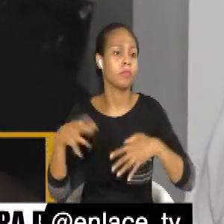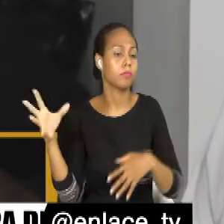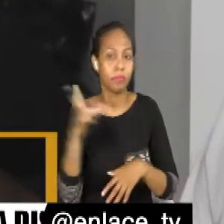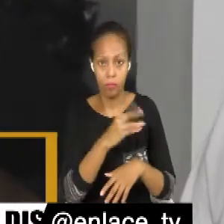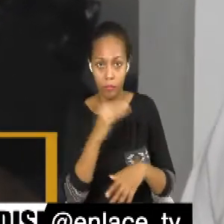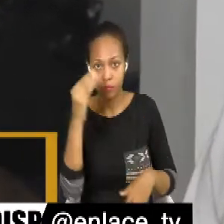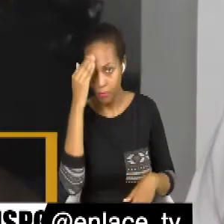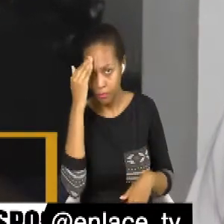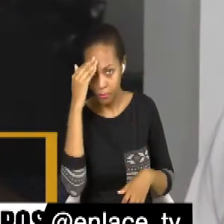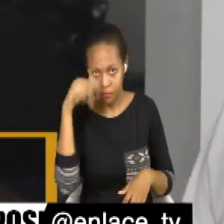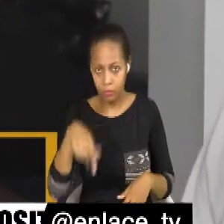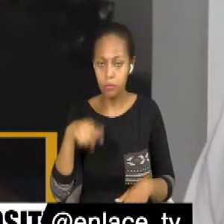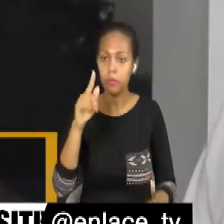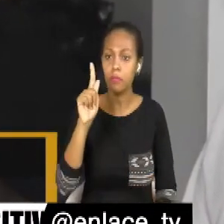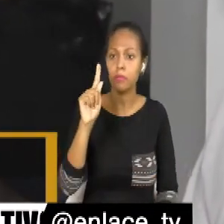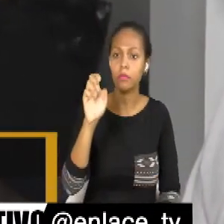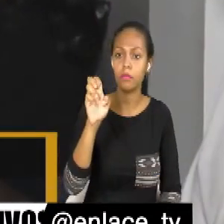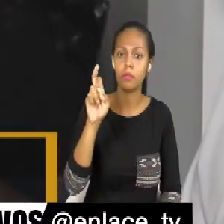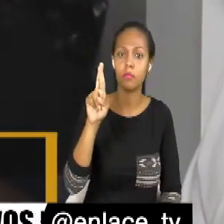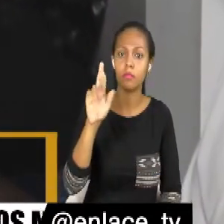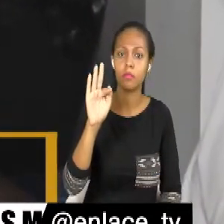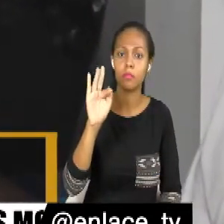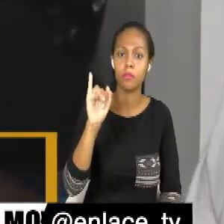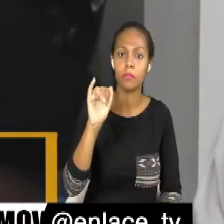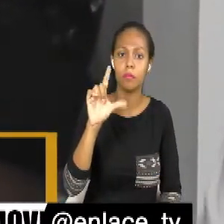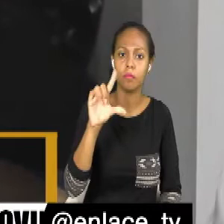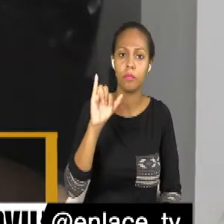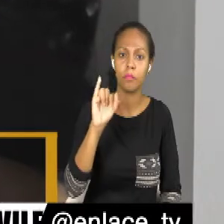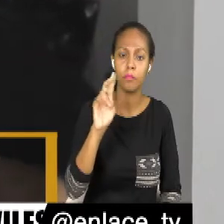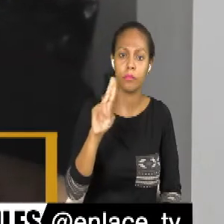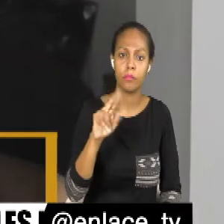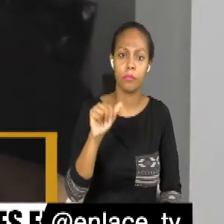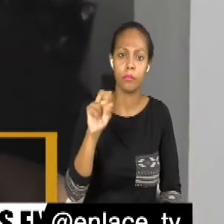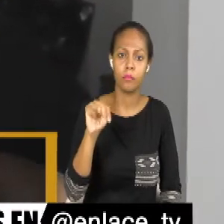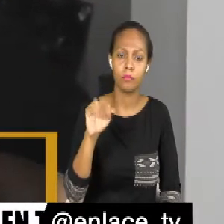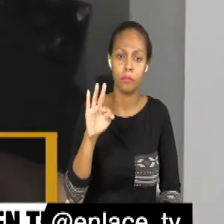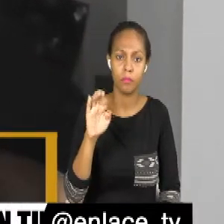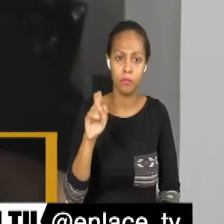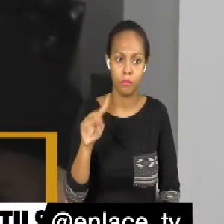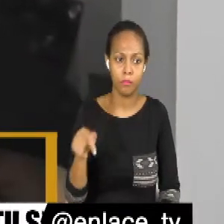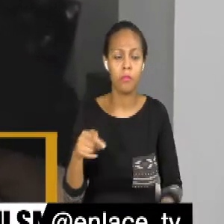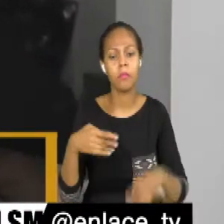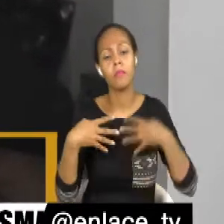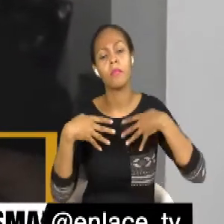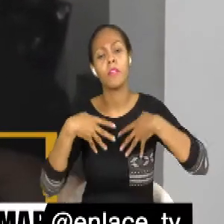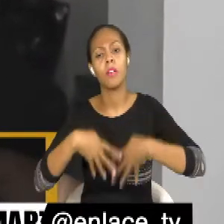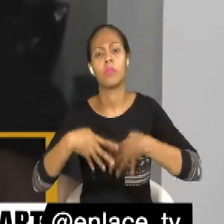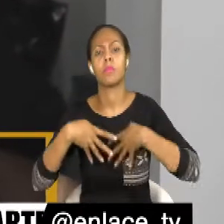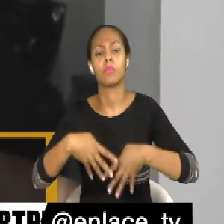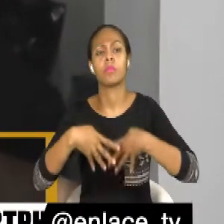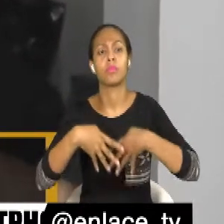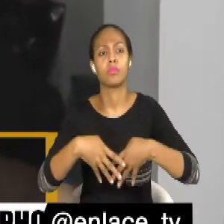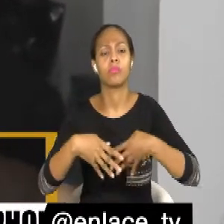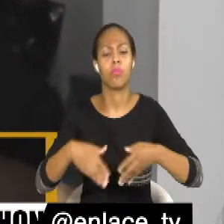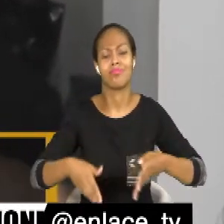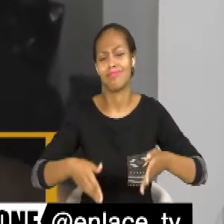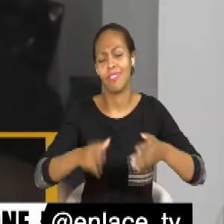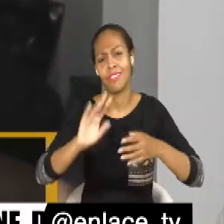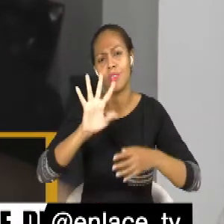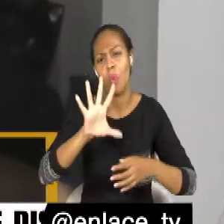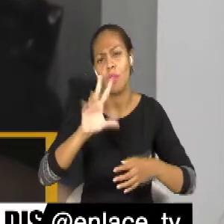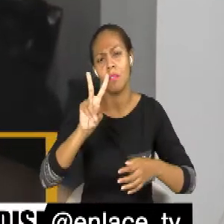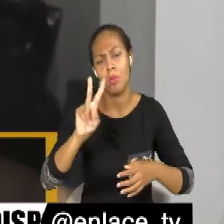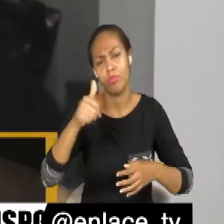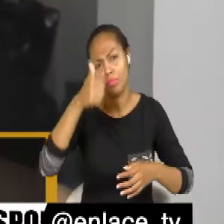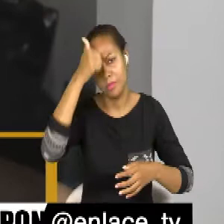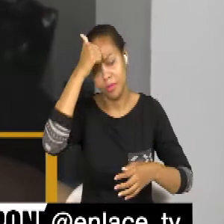en Fertilizantes de Colombia, después pasamos por los bambú, por todas las 52, hasta llegar al puente elevado y